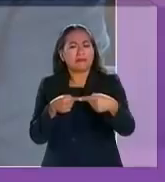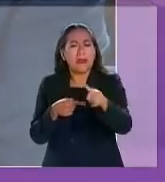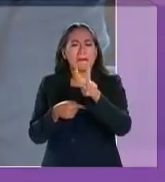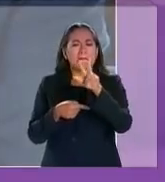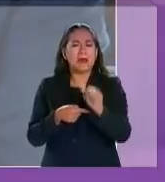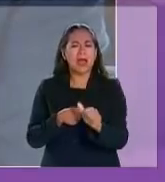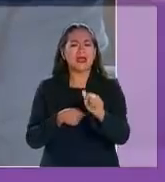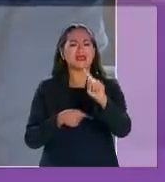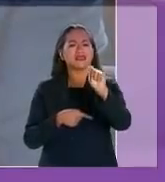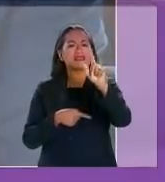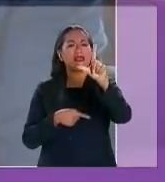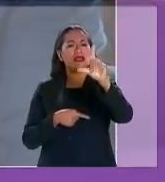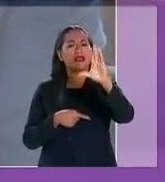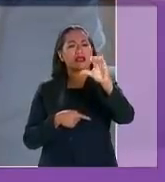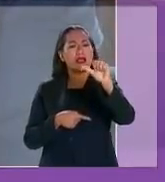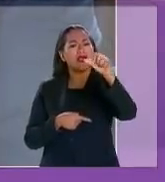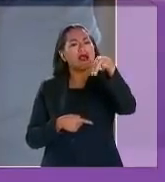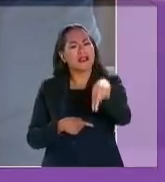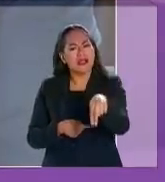confrontación